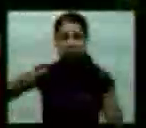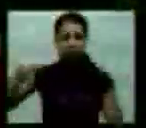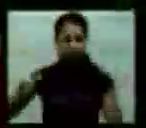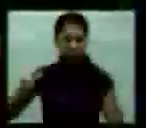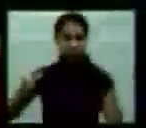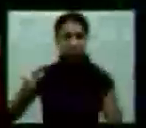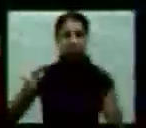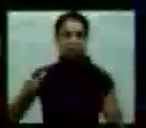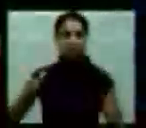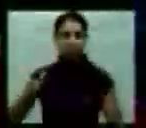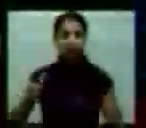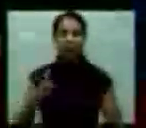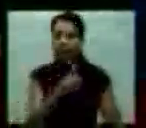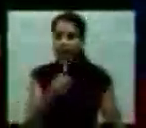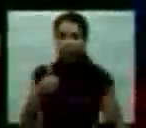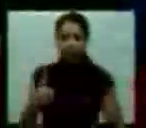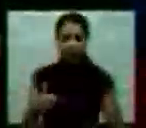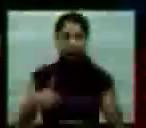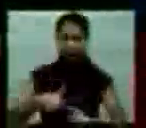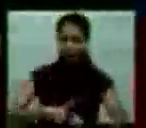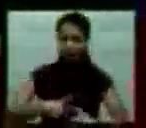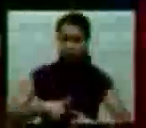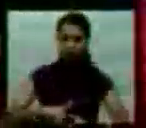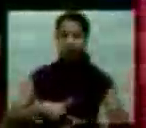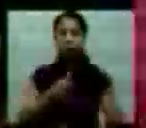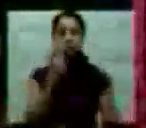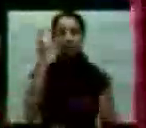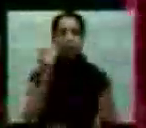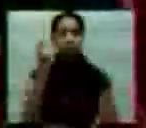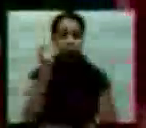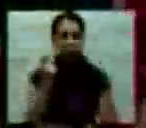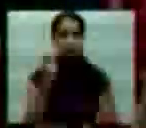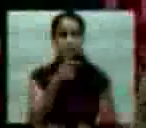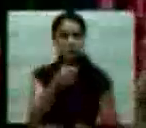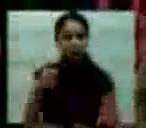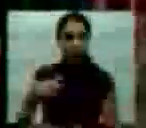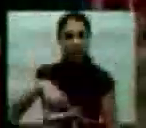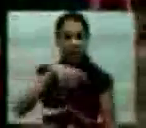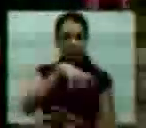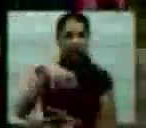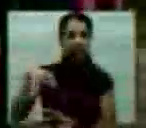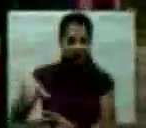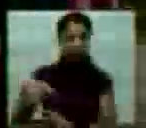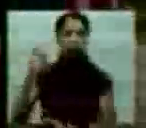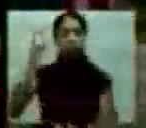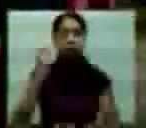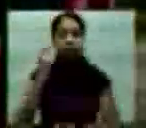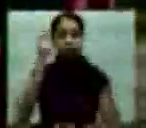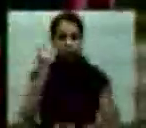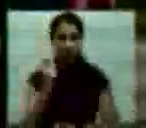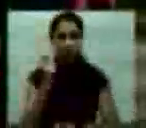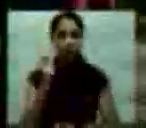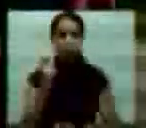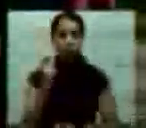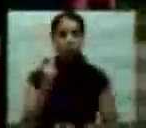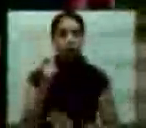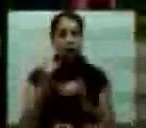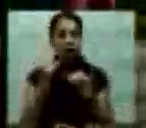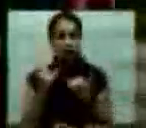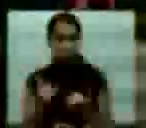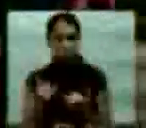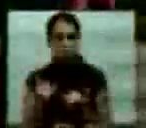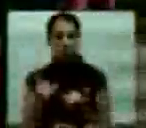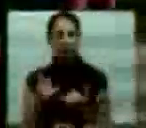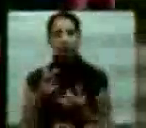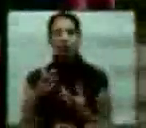sus respectivas trincheras de lucha, en cada uno de sus estados, se encuentran en estos momentos acompañados de